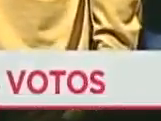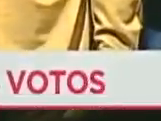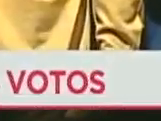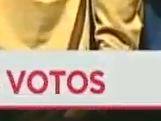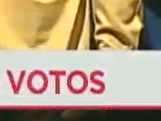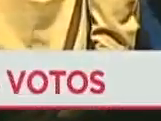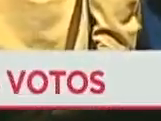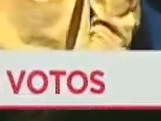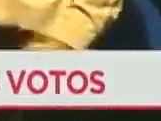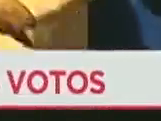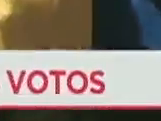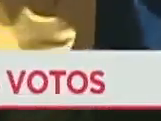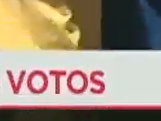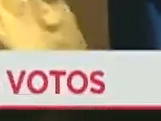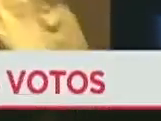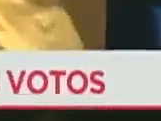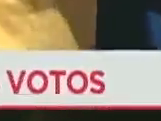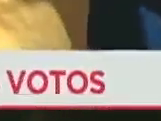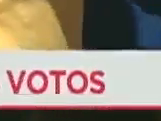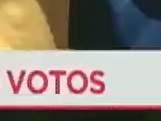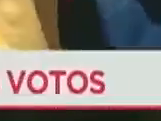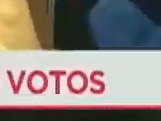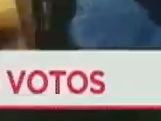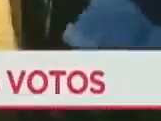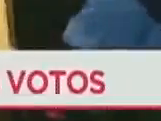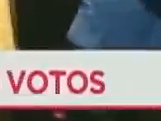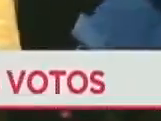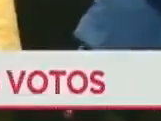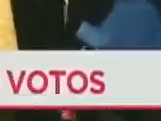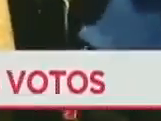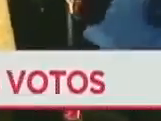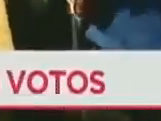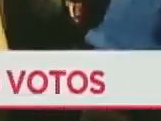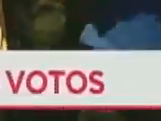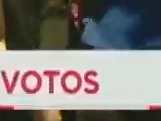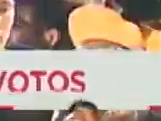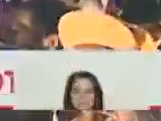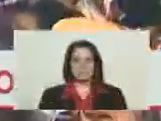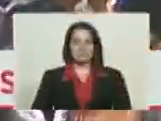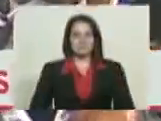Nicolás Maduro. ¡Que viva la patria!